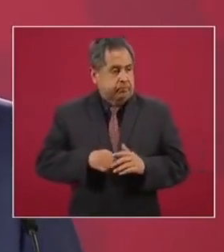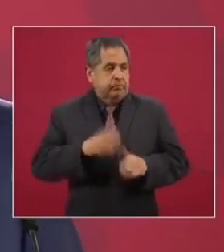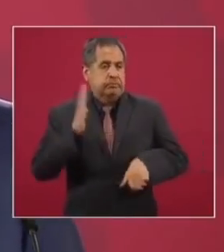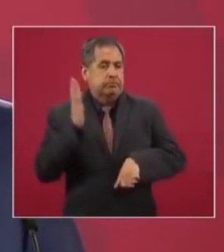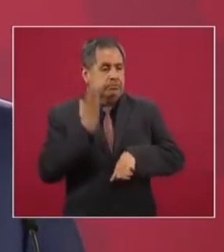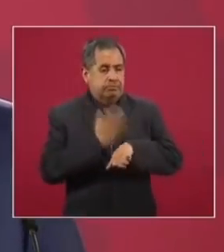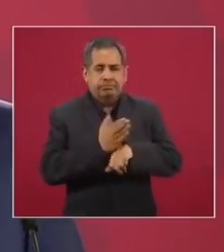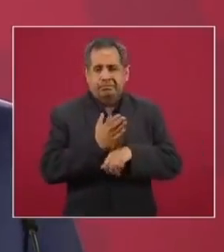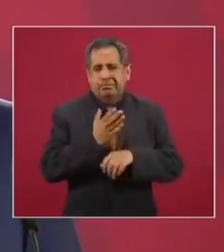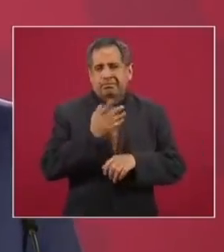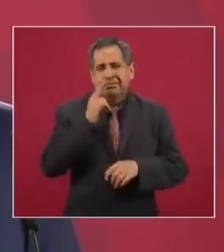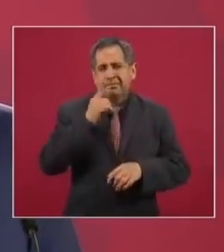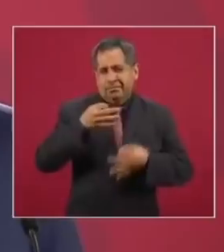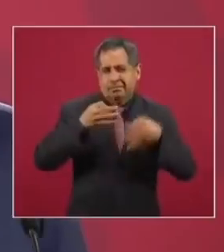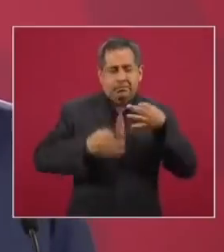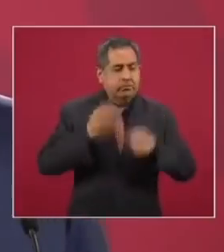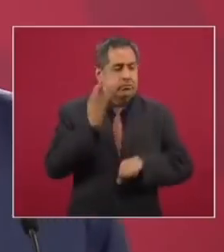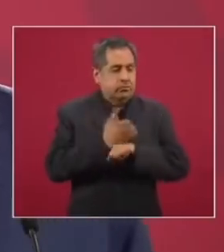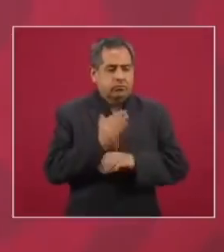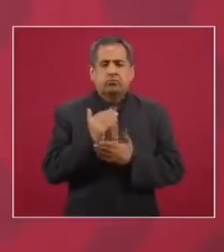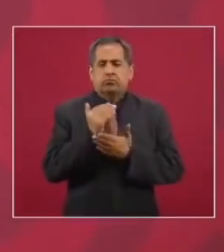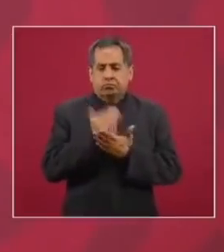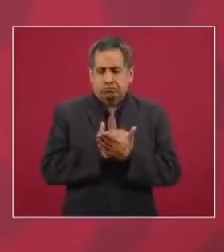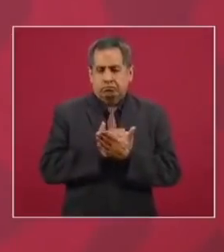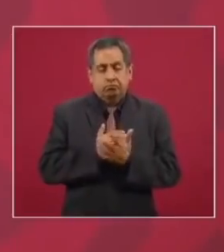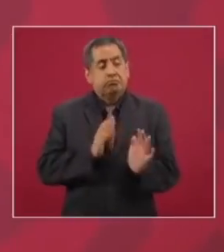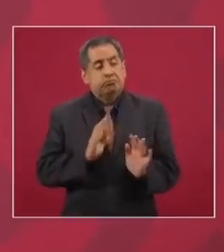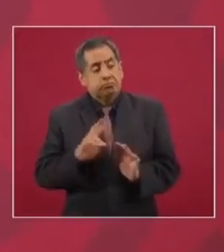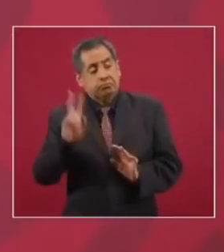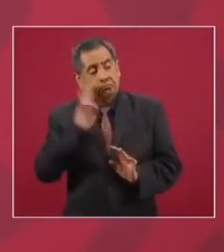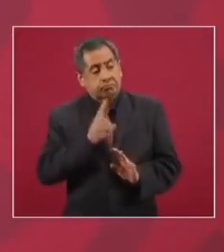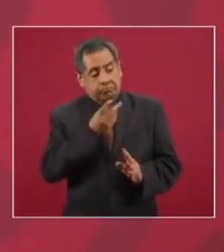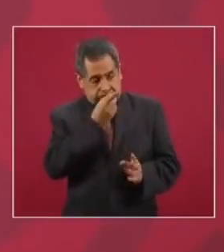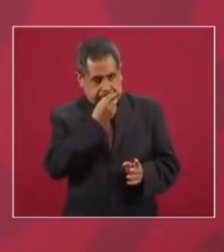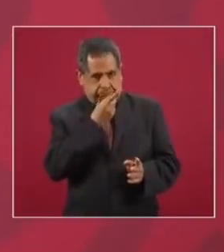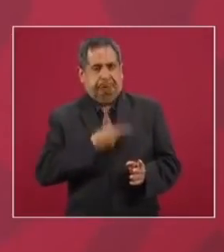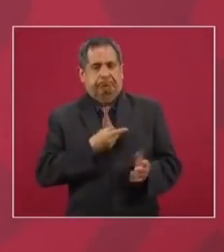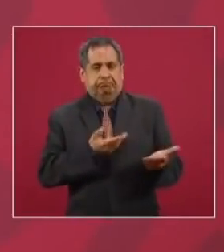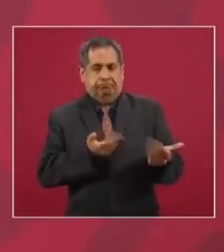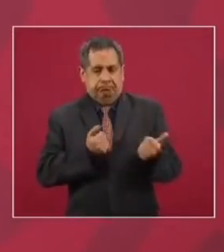disminución de las penas.